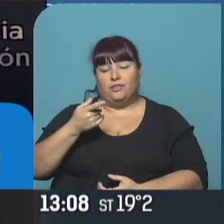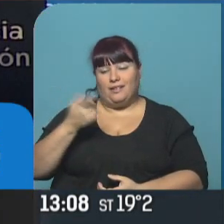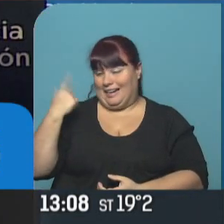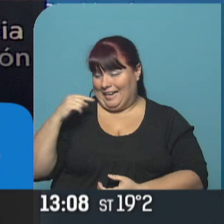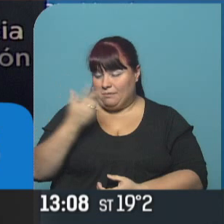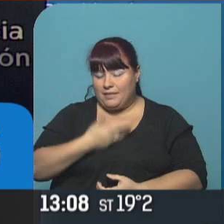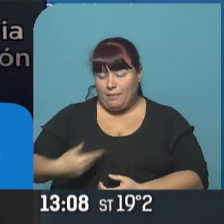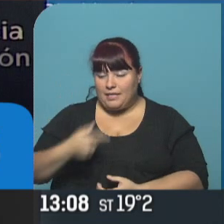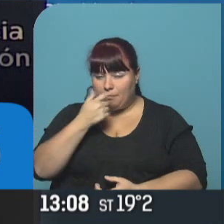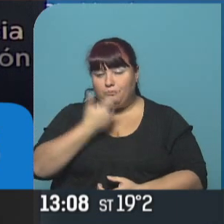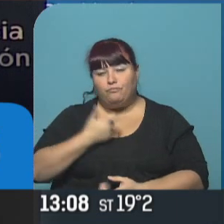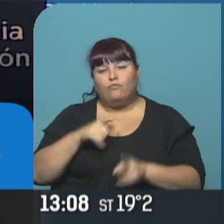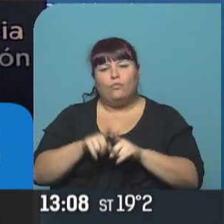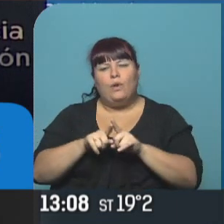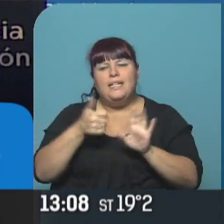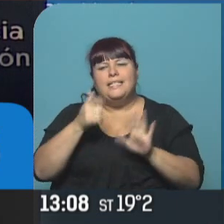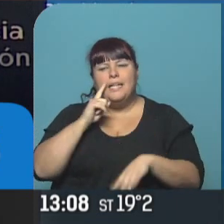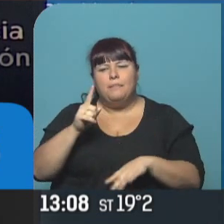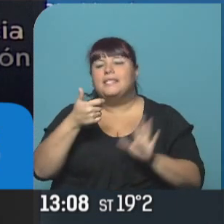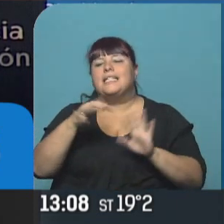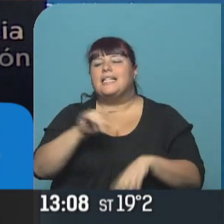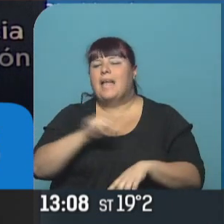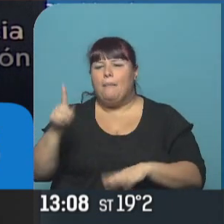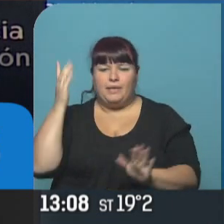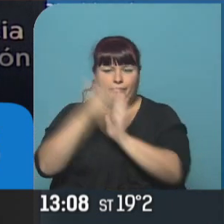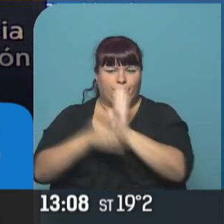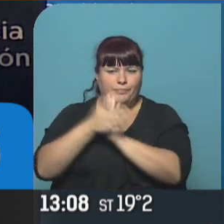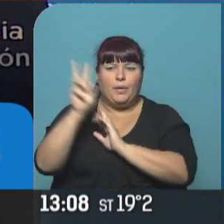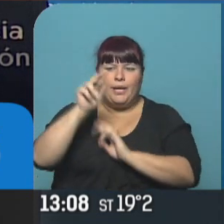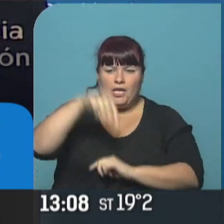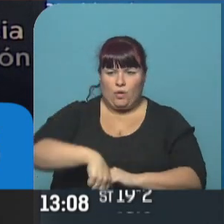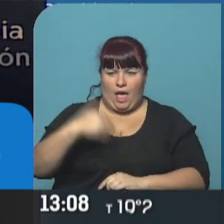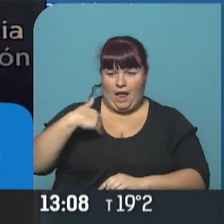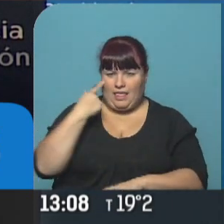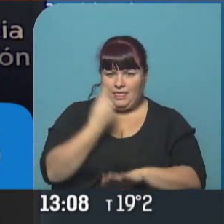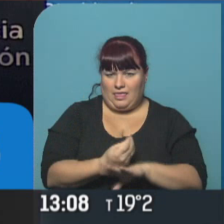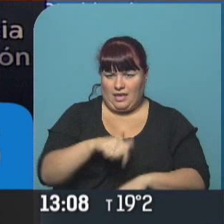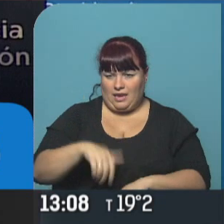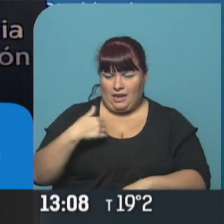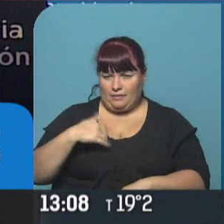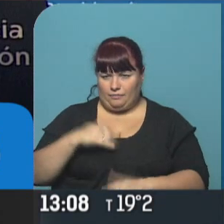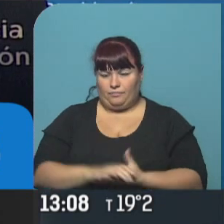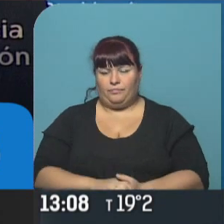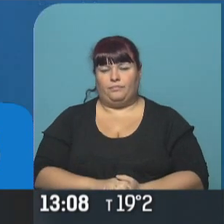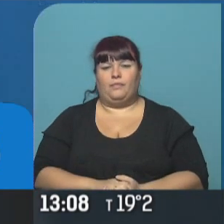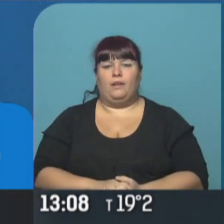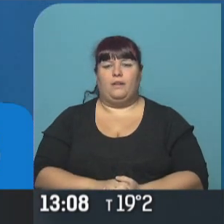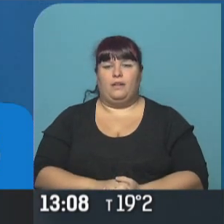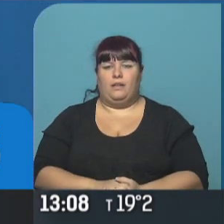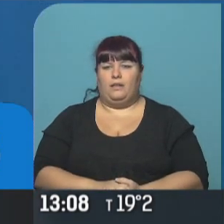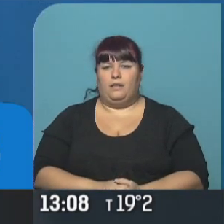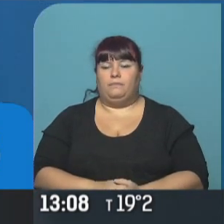recién me decía el presidente Macri que hay como 60.000 refugiados venezolanos aquí en